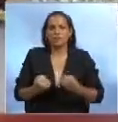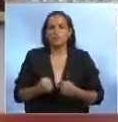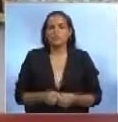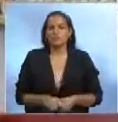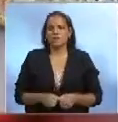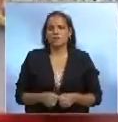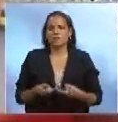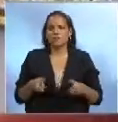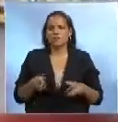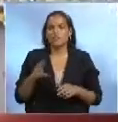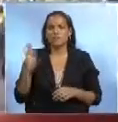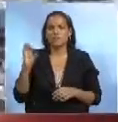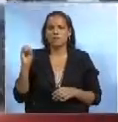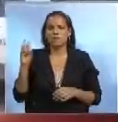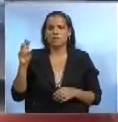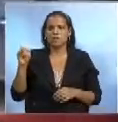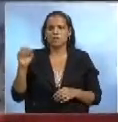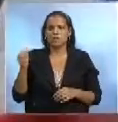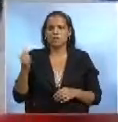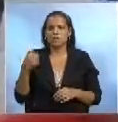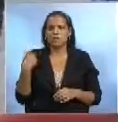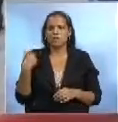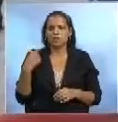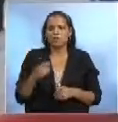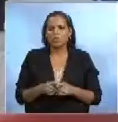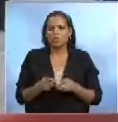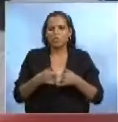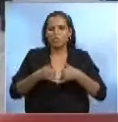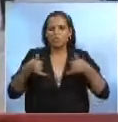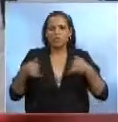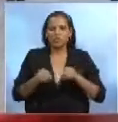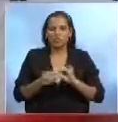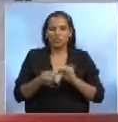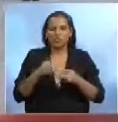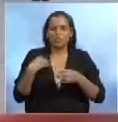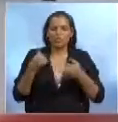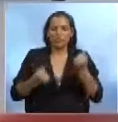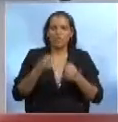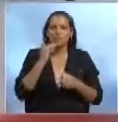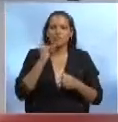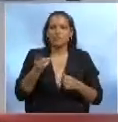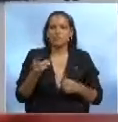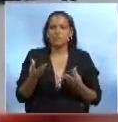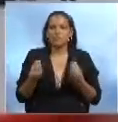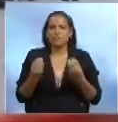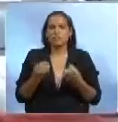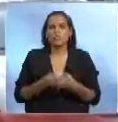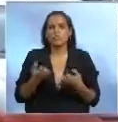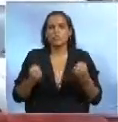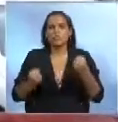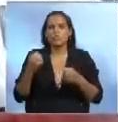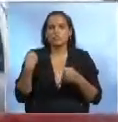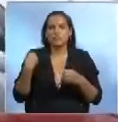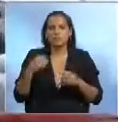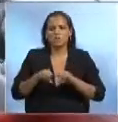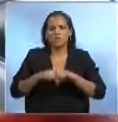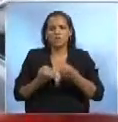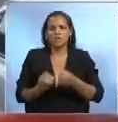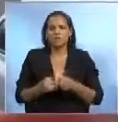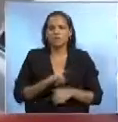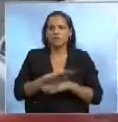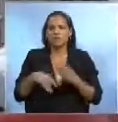está Tomás Coveña, quien tiene un taller mecánico y dice que son decenas de automotores que llegan con diferentes